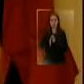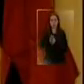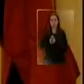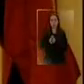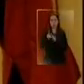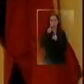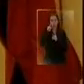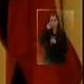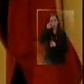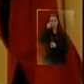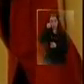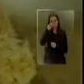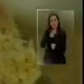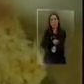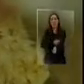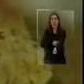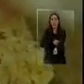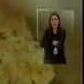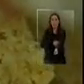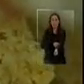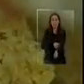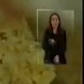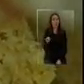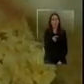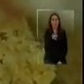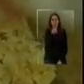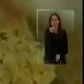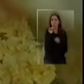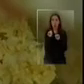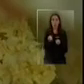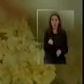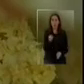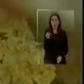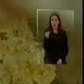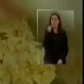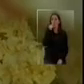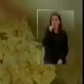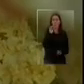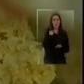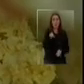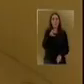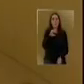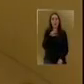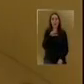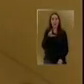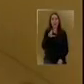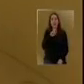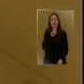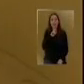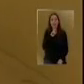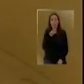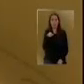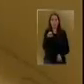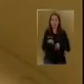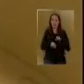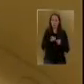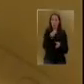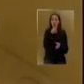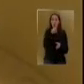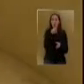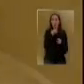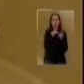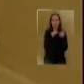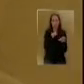acelerando el desarrollo de la diabetes. Ambos comen lo mismo, el mismo pellet que con lo que se alimenta. Este animal, aparte de su comida,